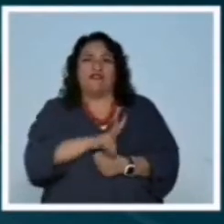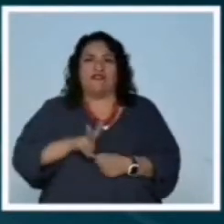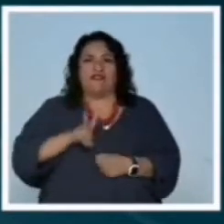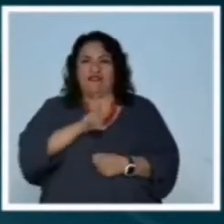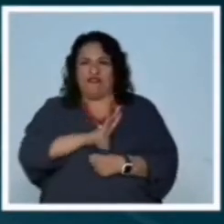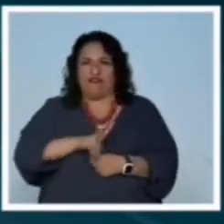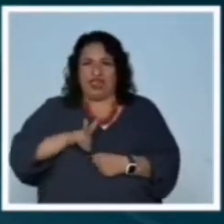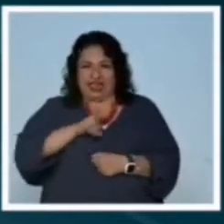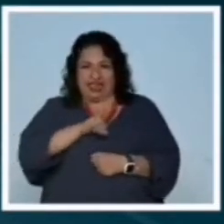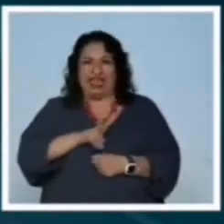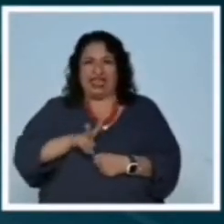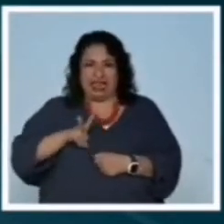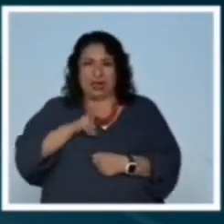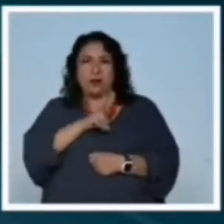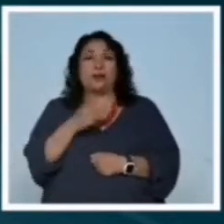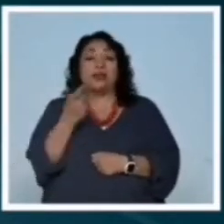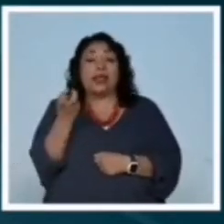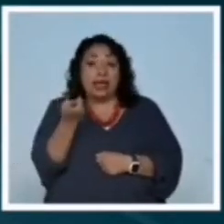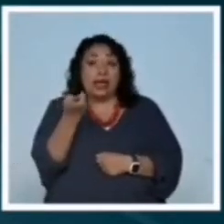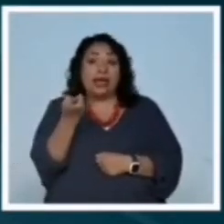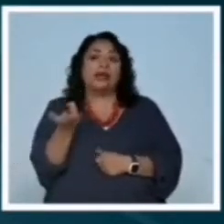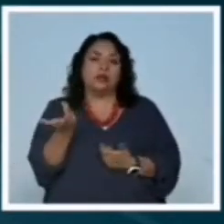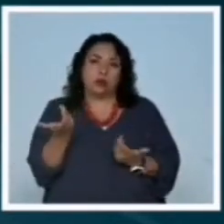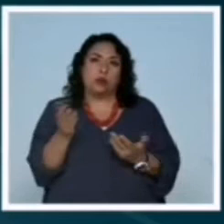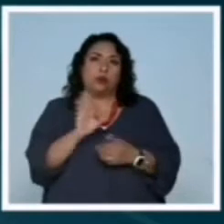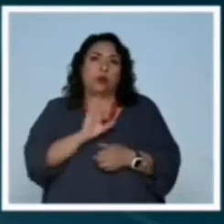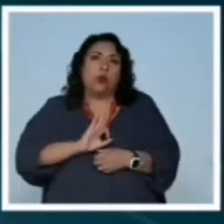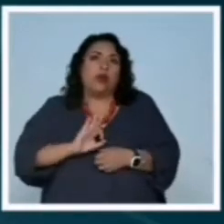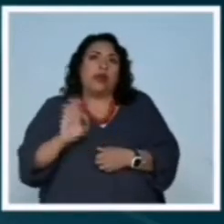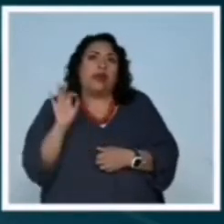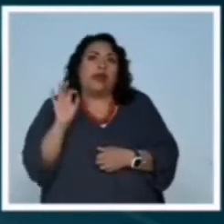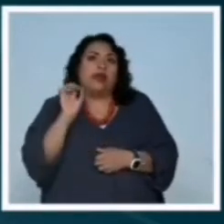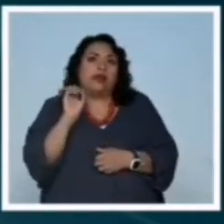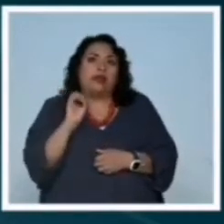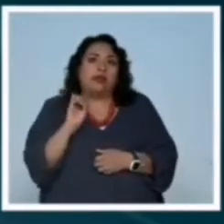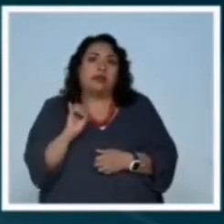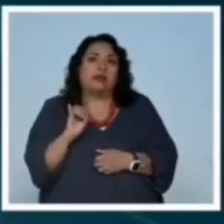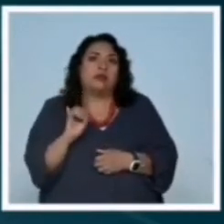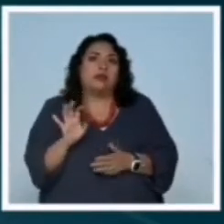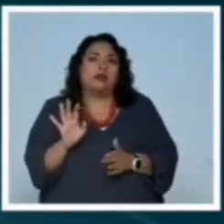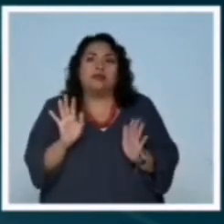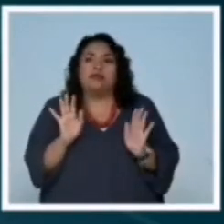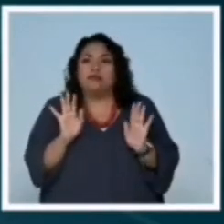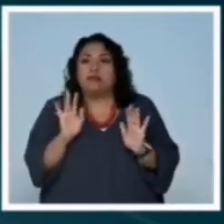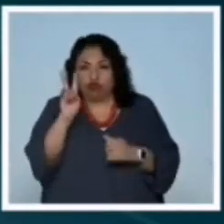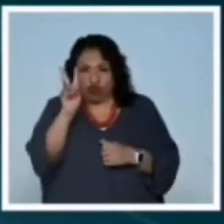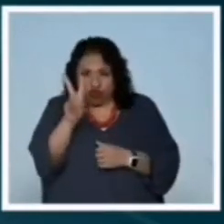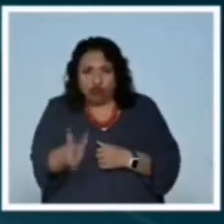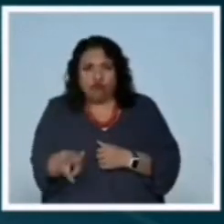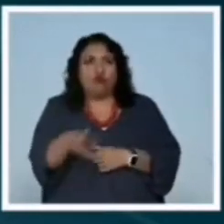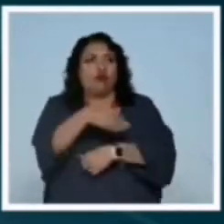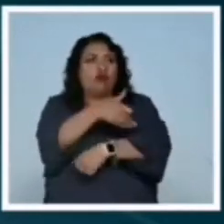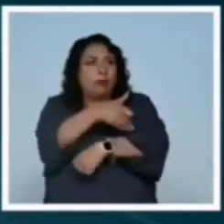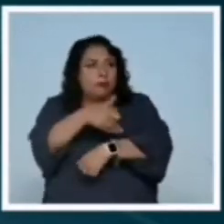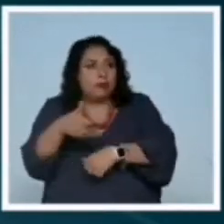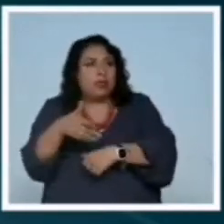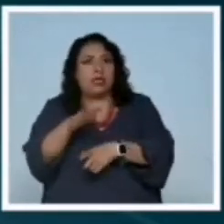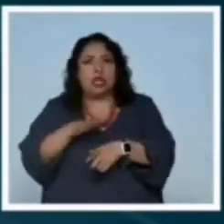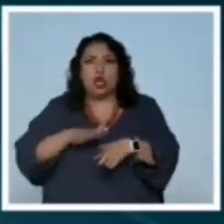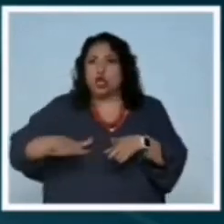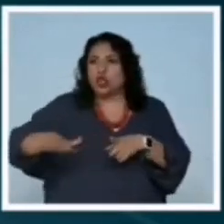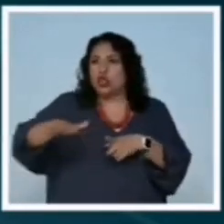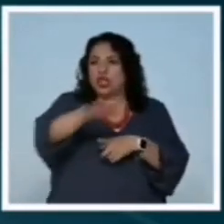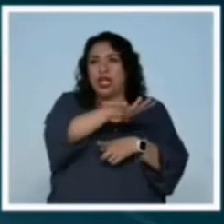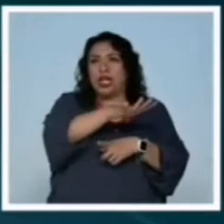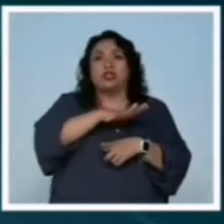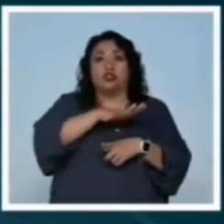entonces esto también permite que ya en lo real en las familias en los contextos